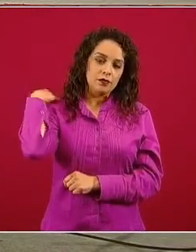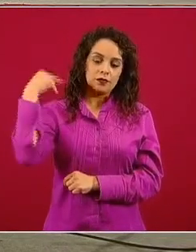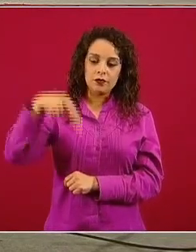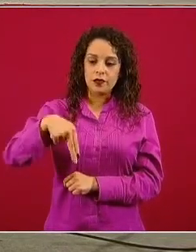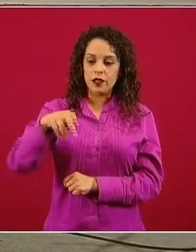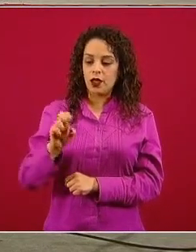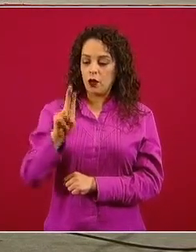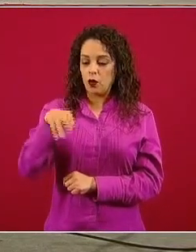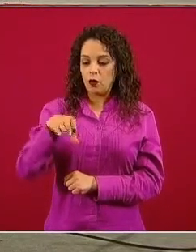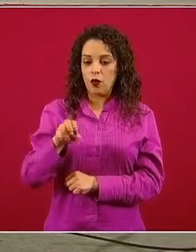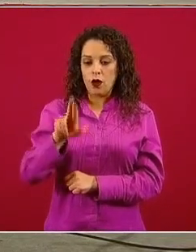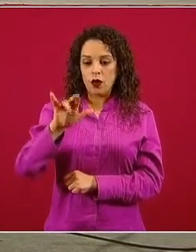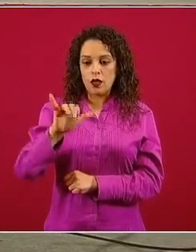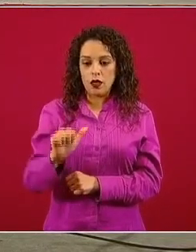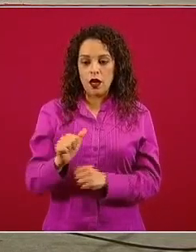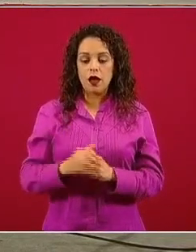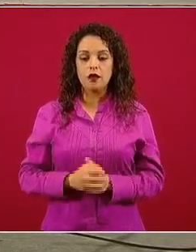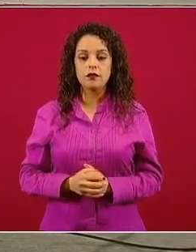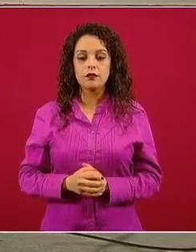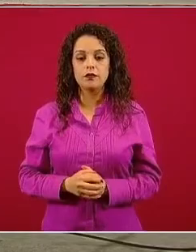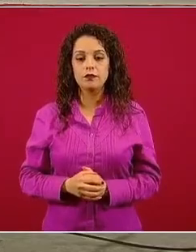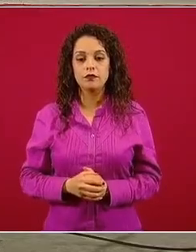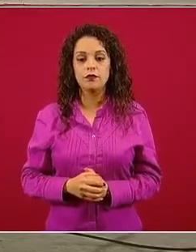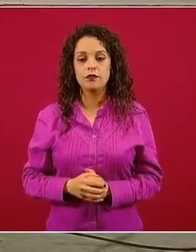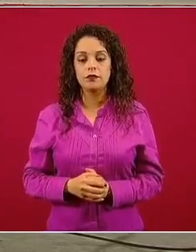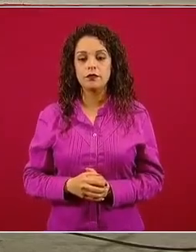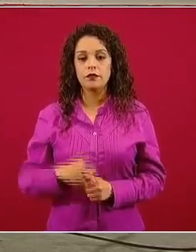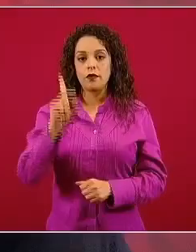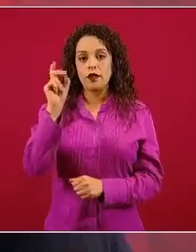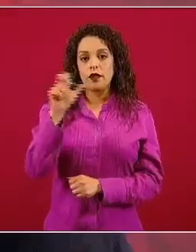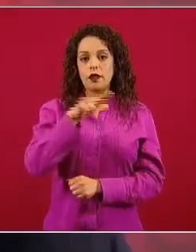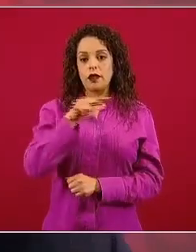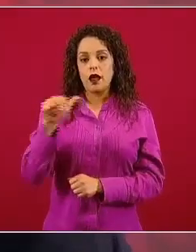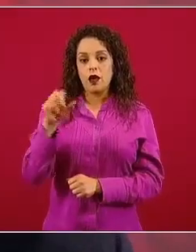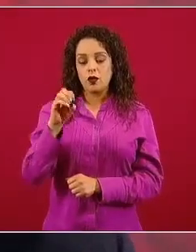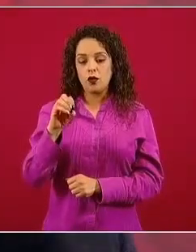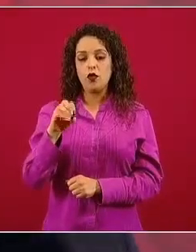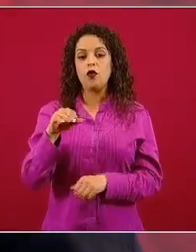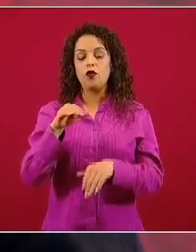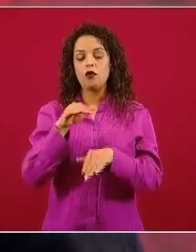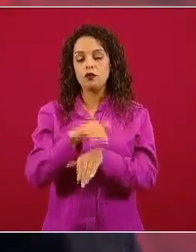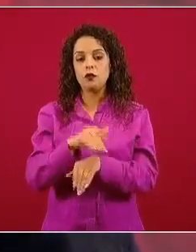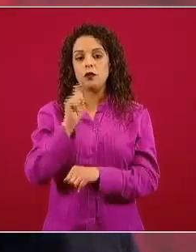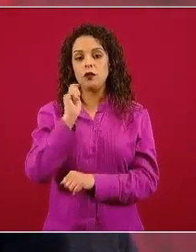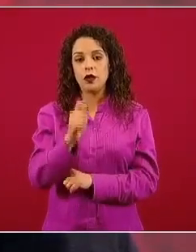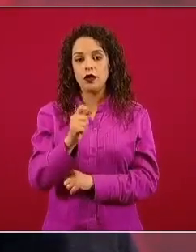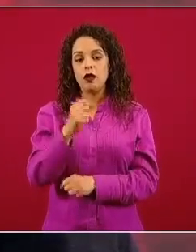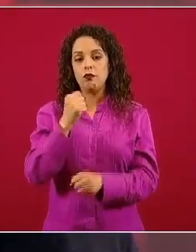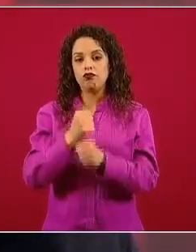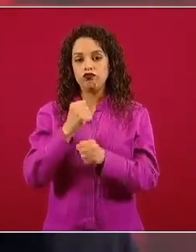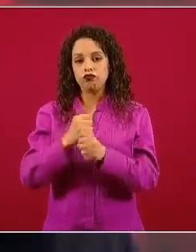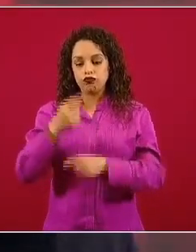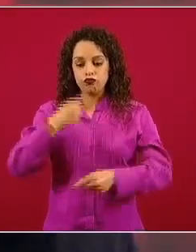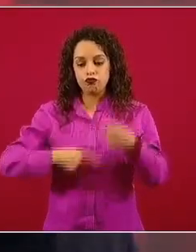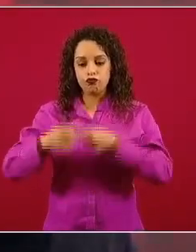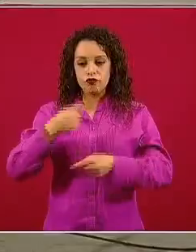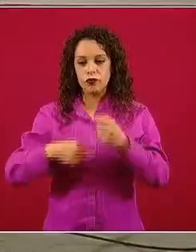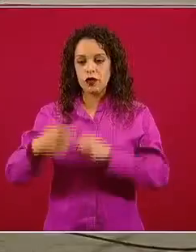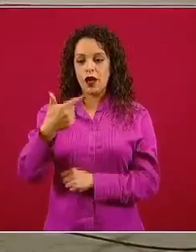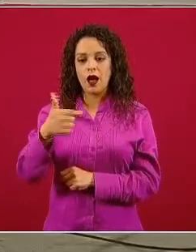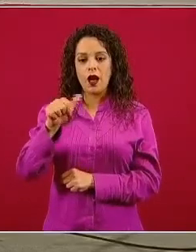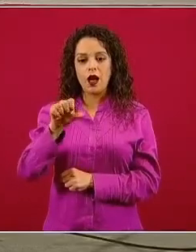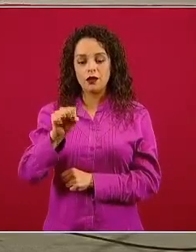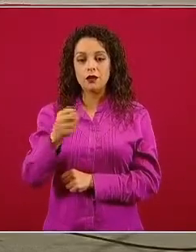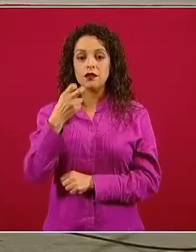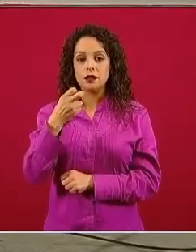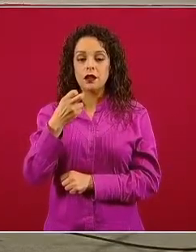causan o afectan al intercambio gaseoso y por lo tanto pues todas estas digamos efectos